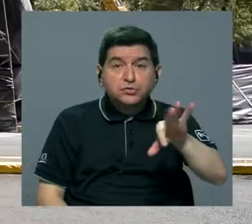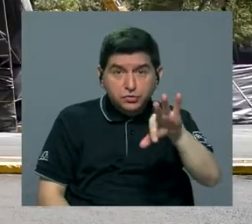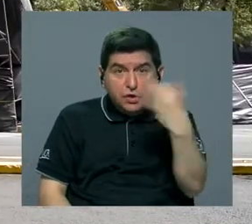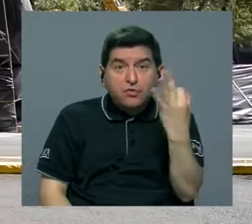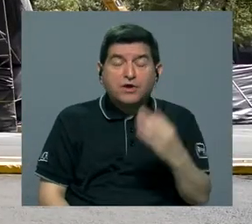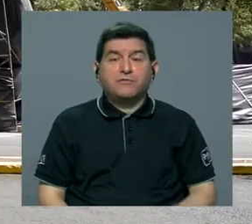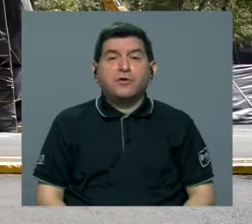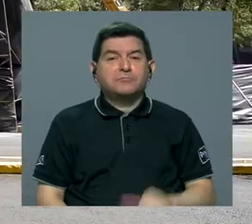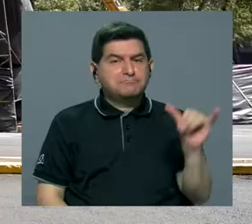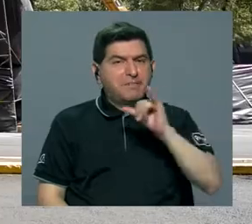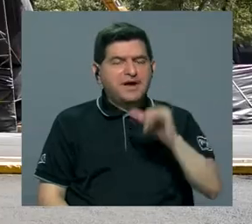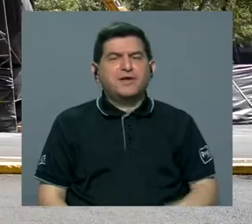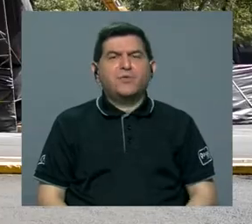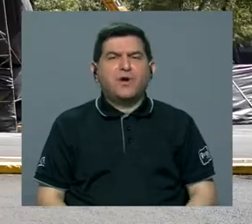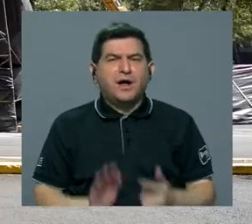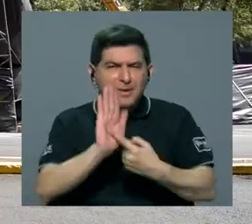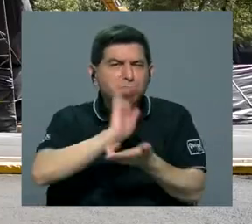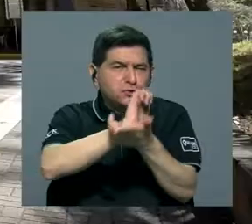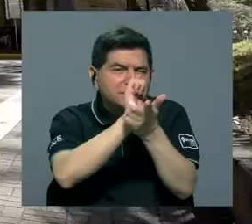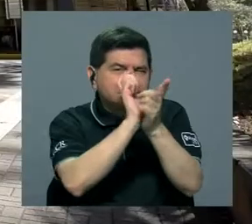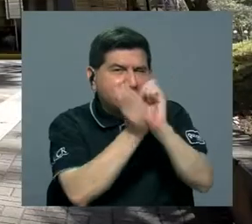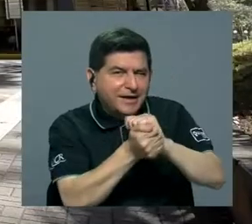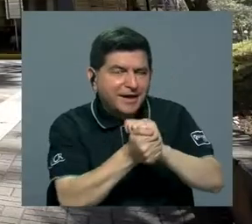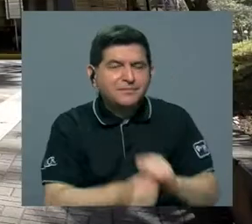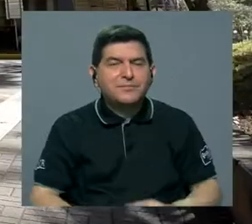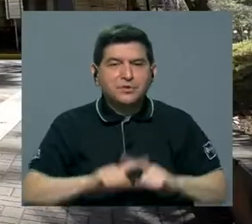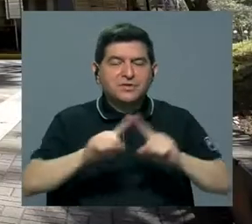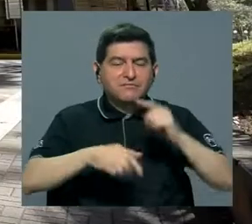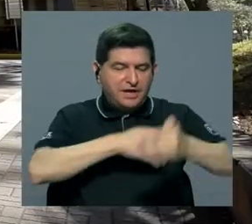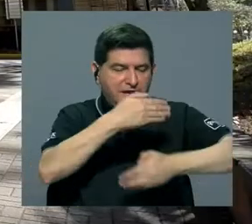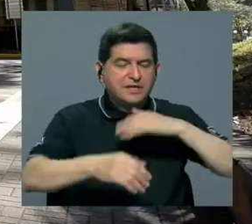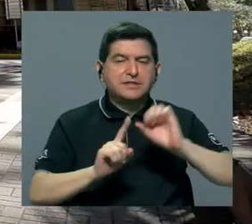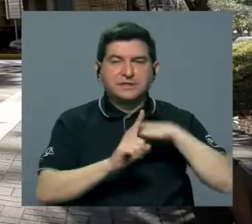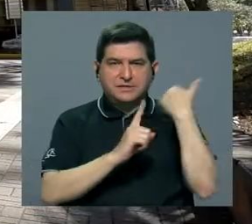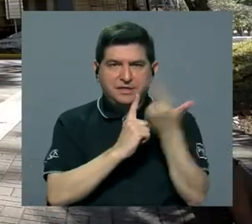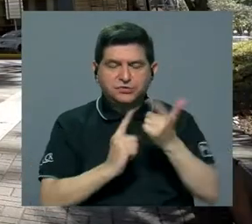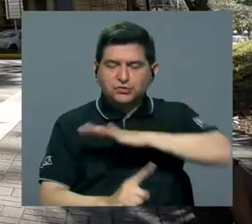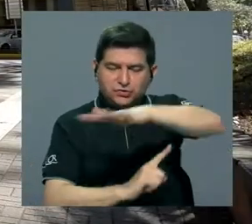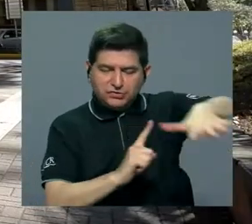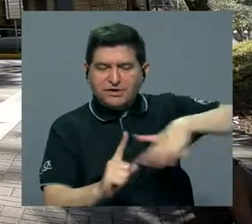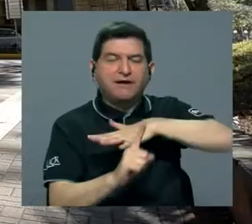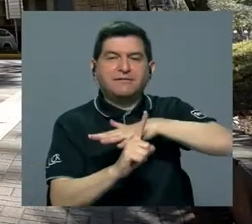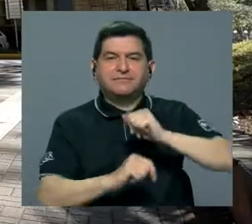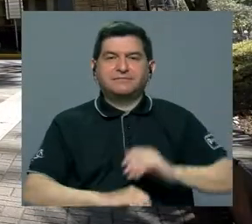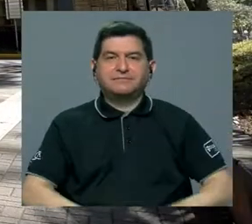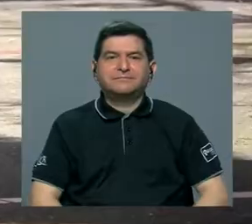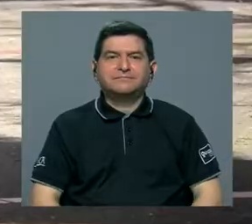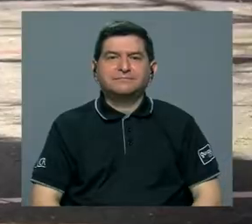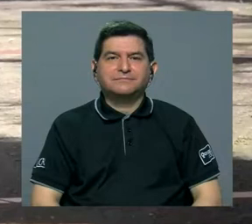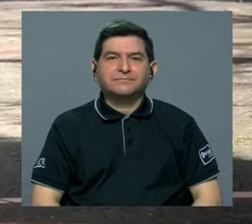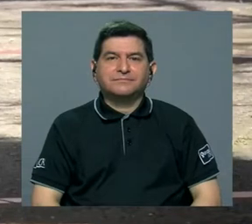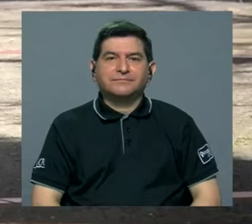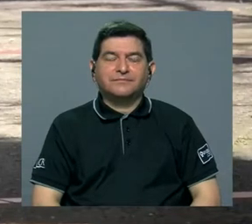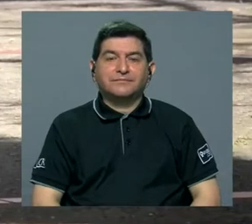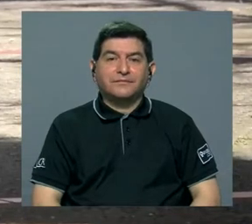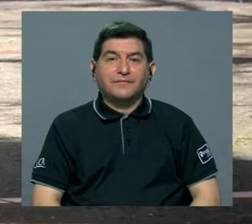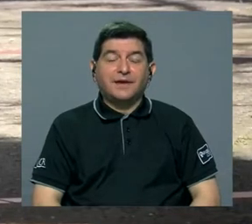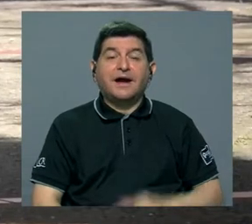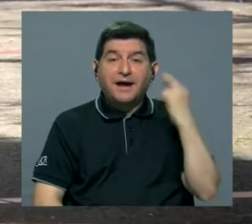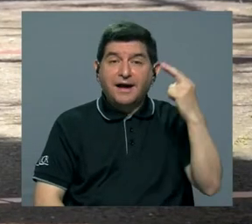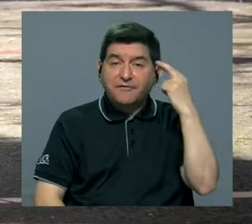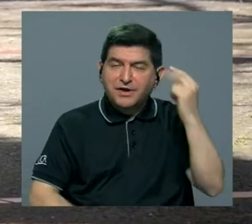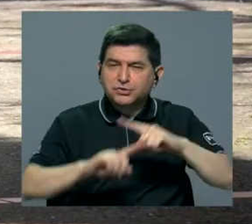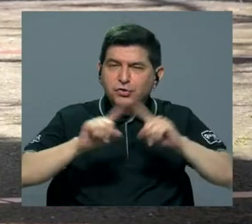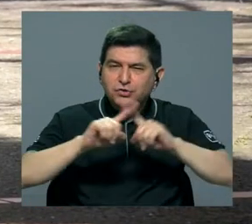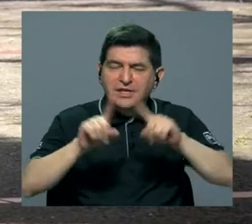alguna manera, también han presentado alteraciones en las dinámicas sociales que les rodean. Esto ha sido objeto